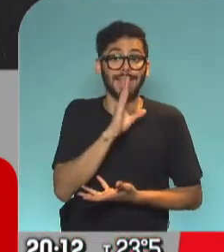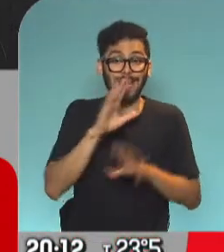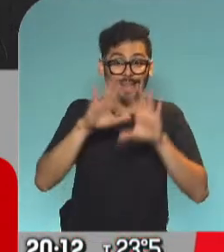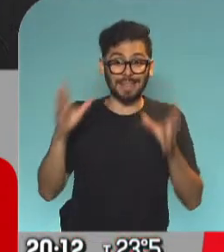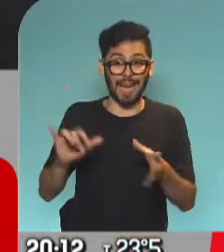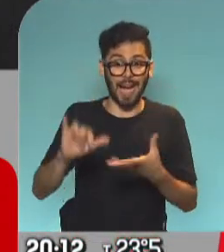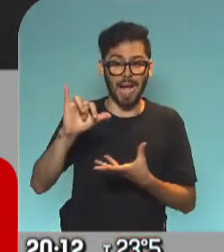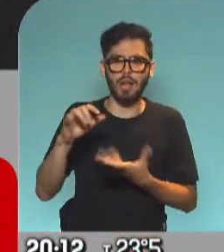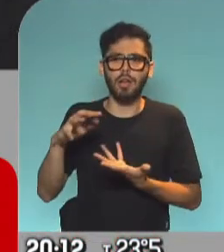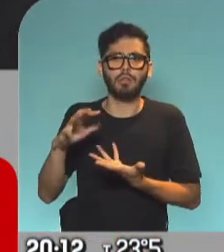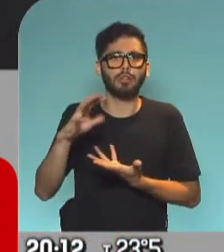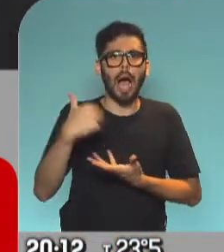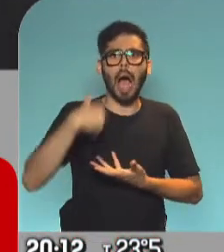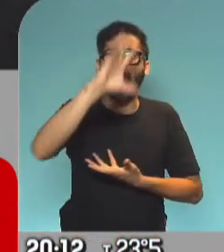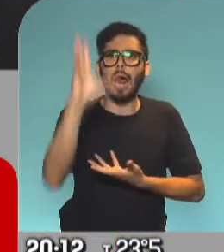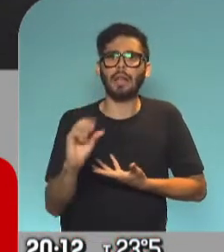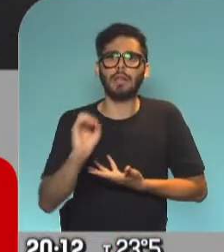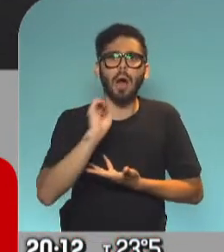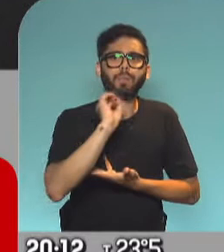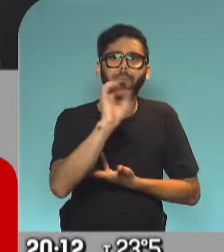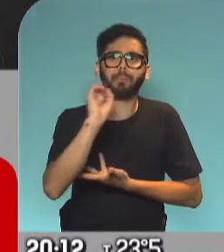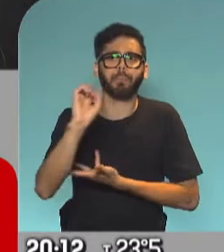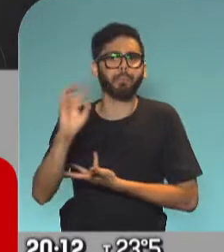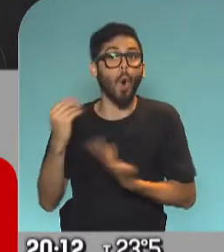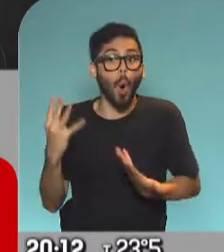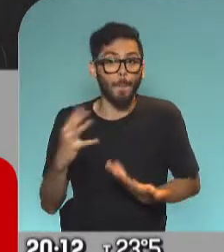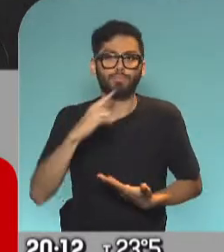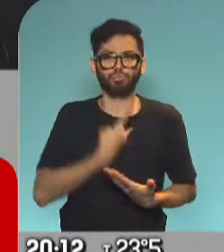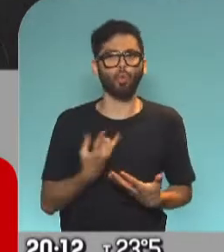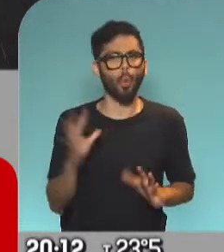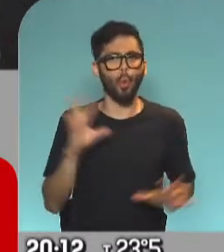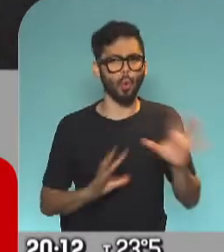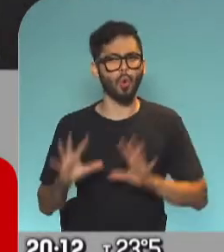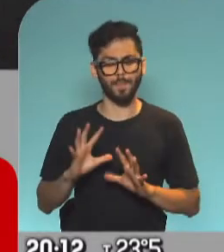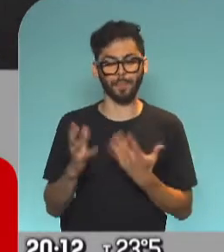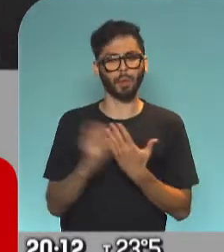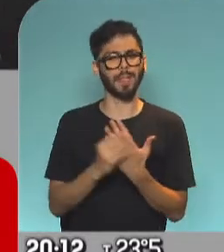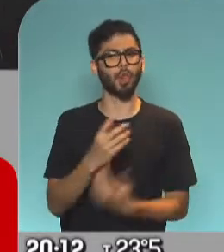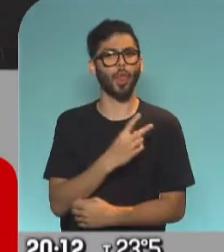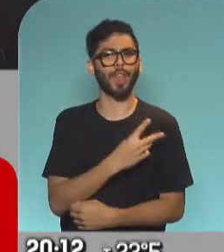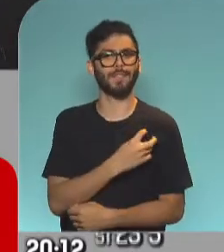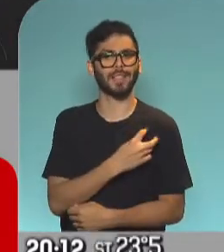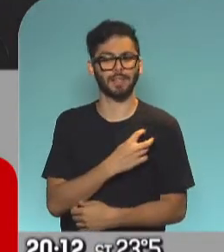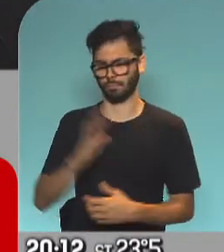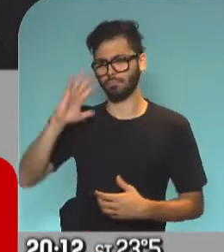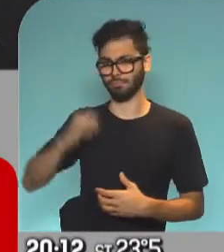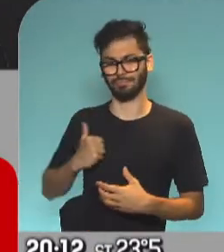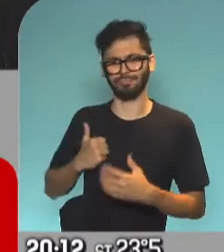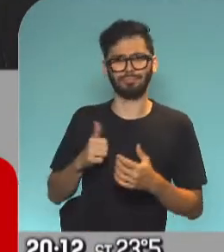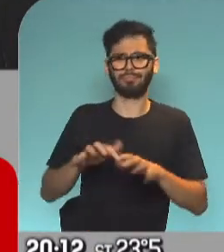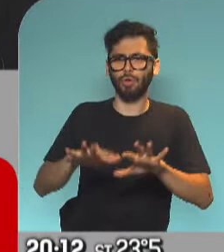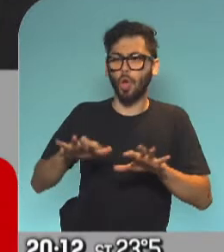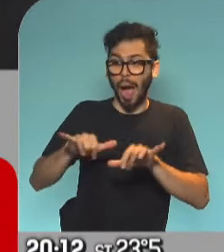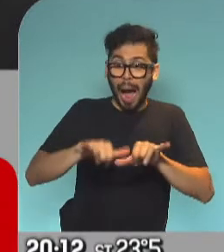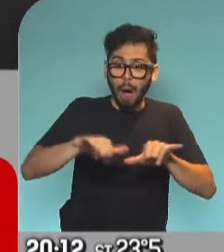Argentina. Para eso el Ministerio de Defensa pone a través de la Fuerza Armada a disposición todo su transporte